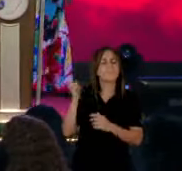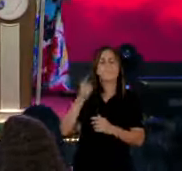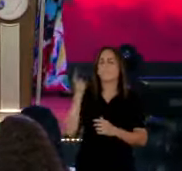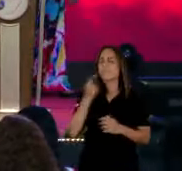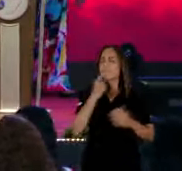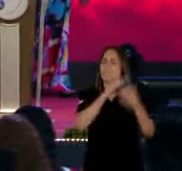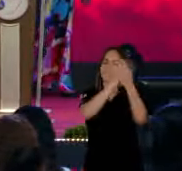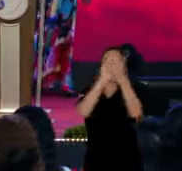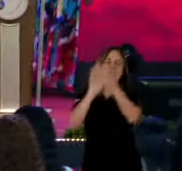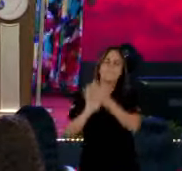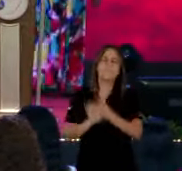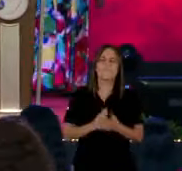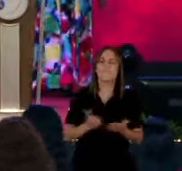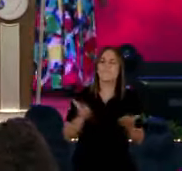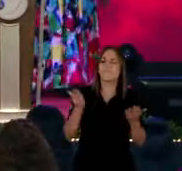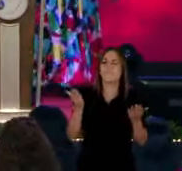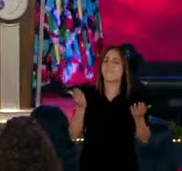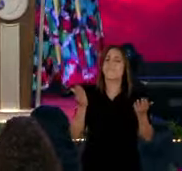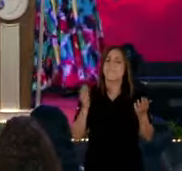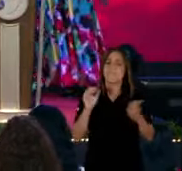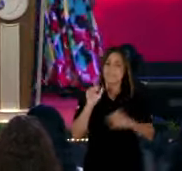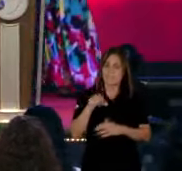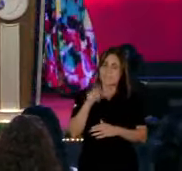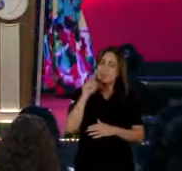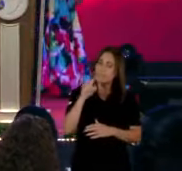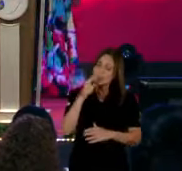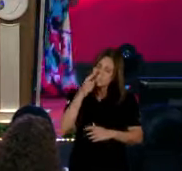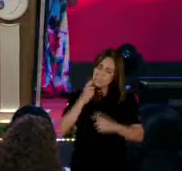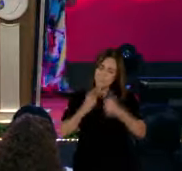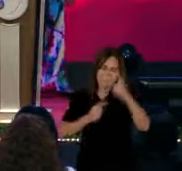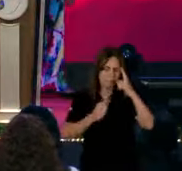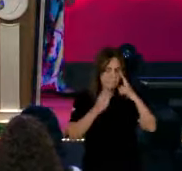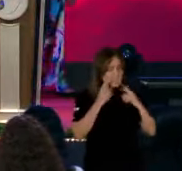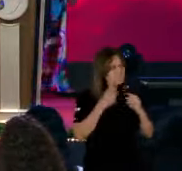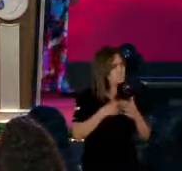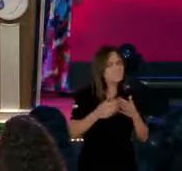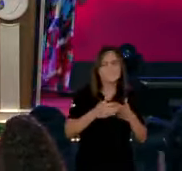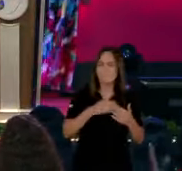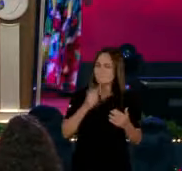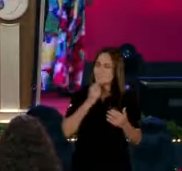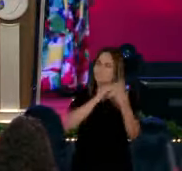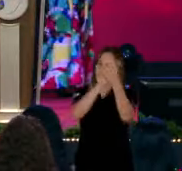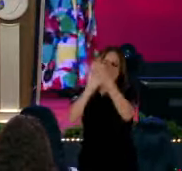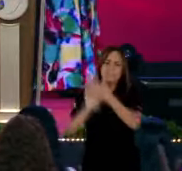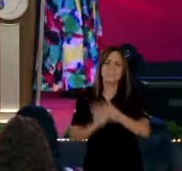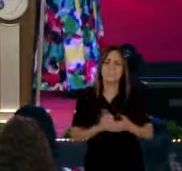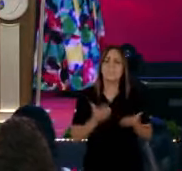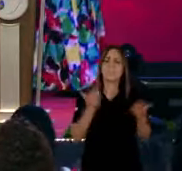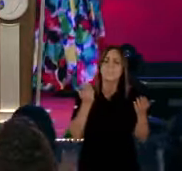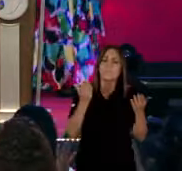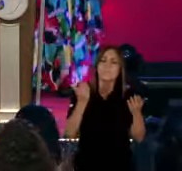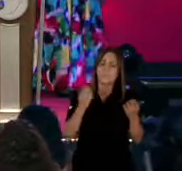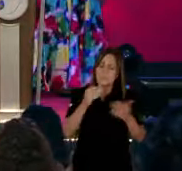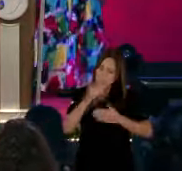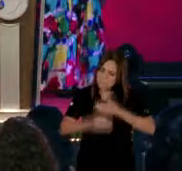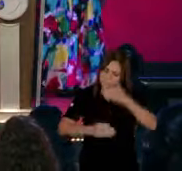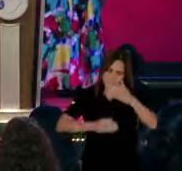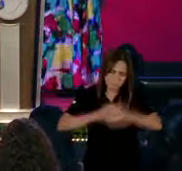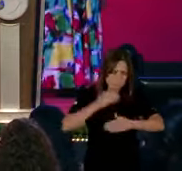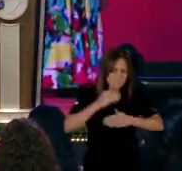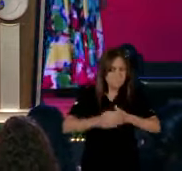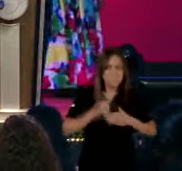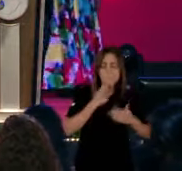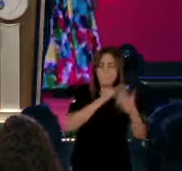Simplemente alaba. Aleluya. Estás llorando, alaba. Aleluya. En la prueba,